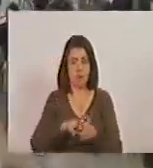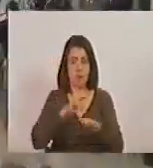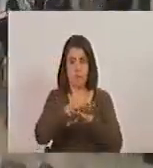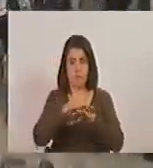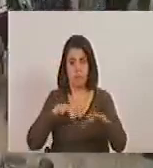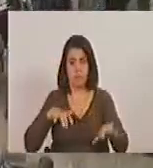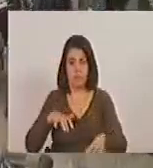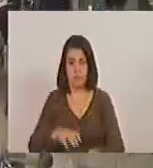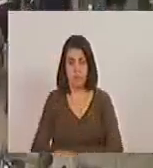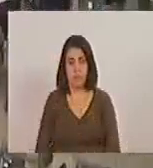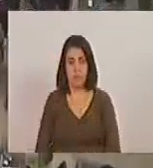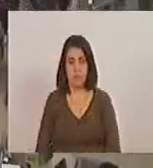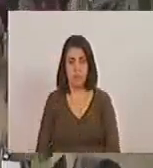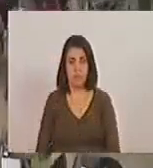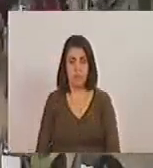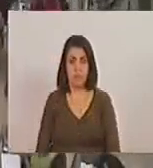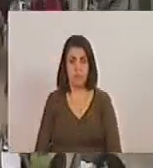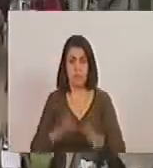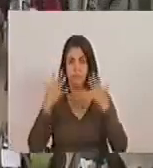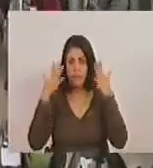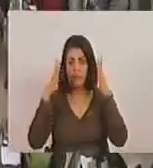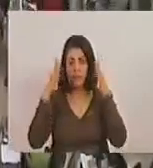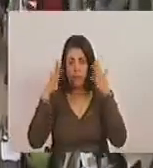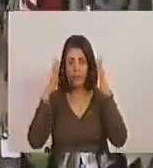mayoría calificada.